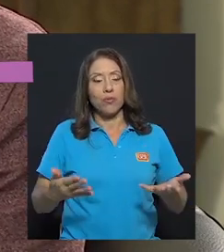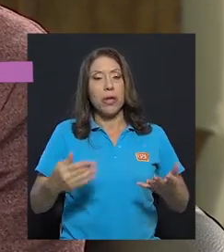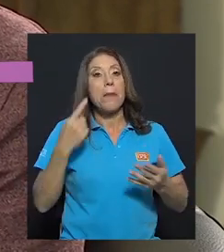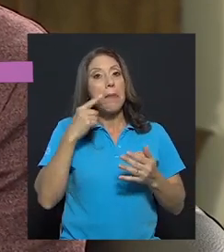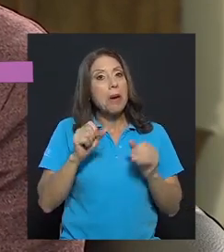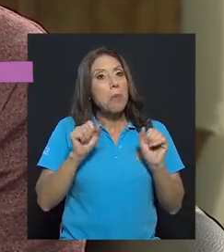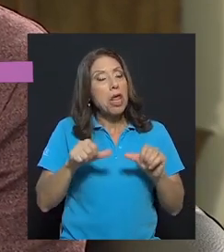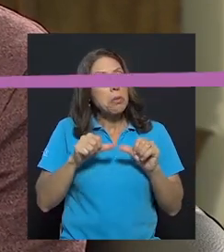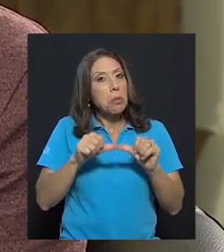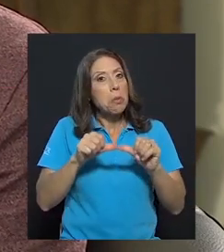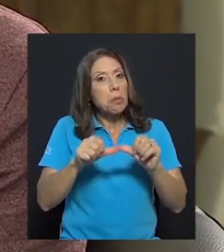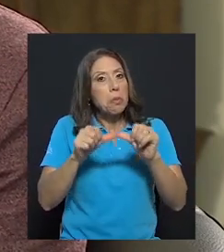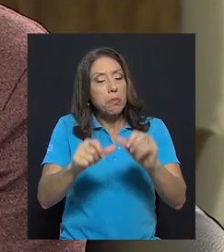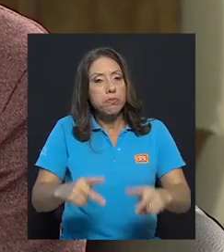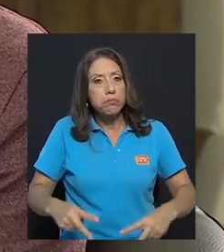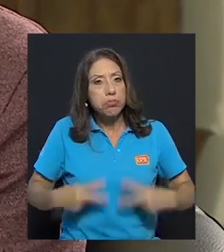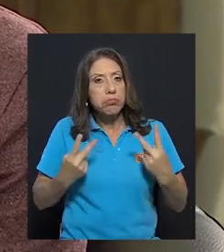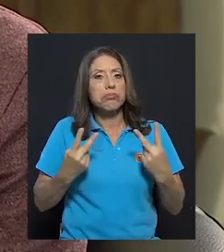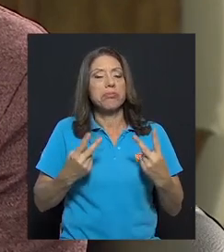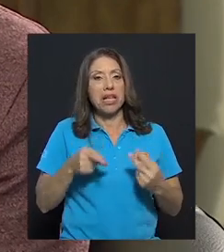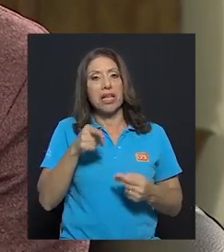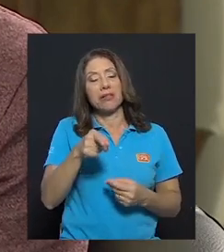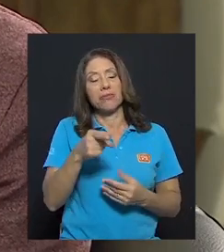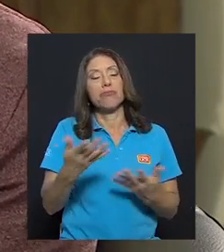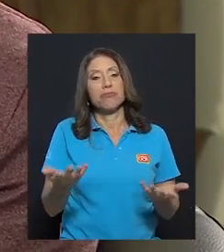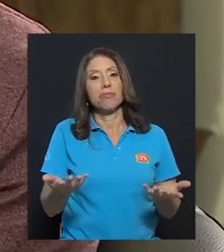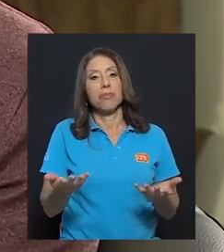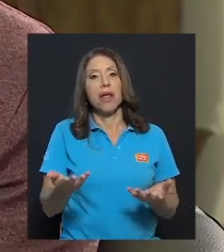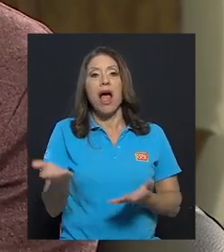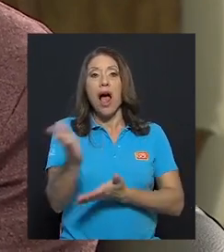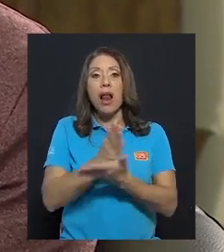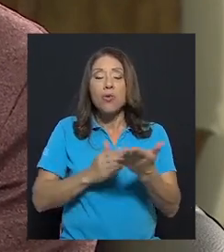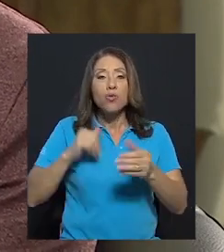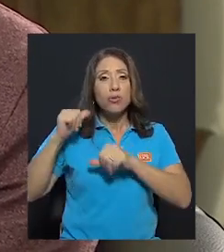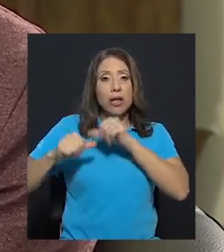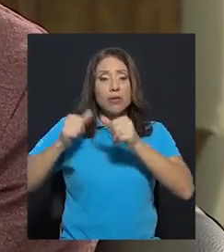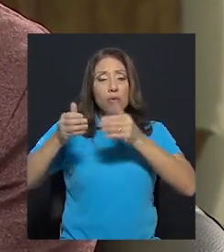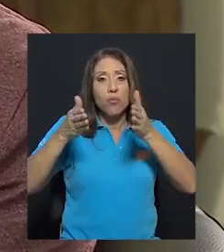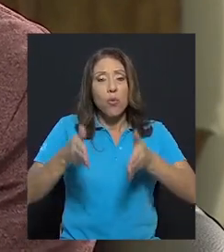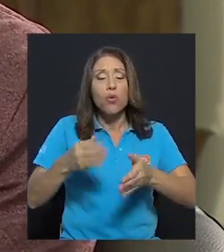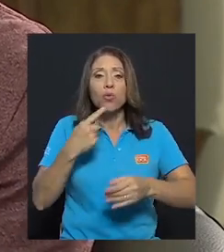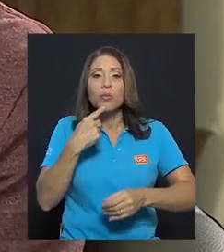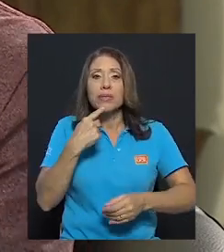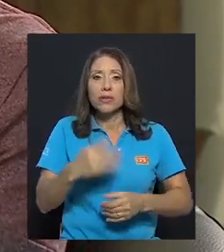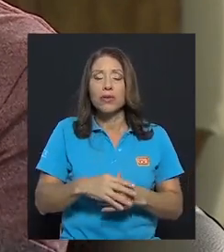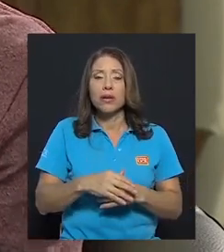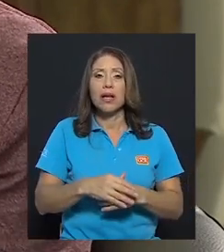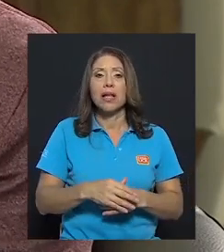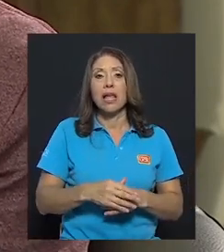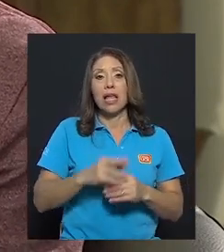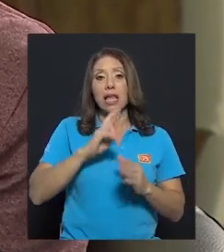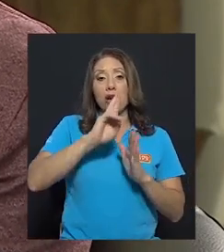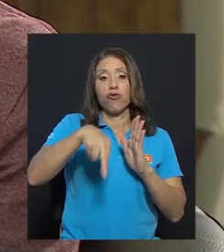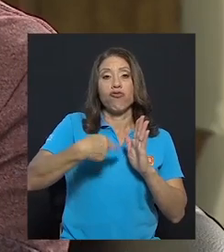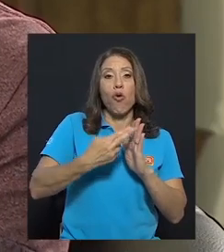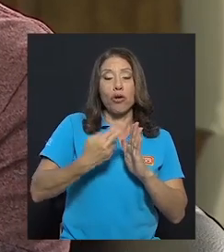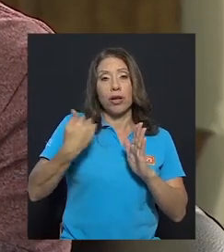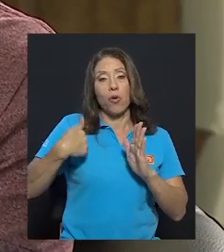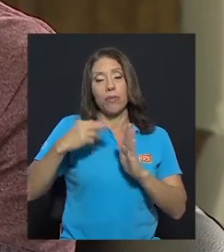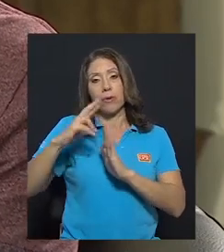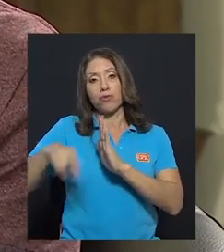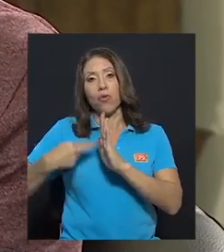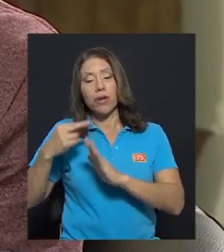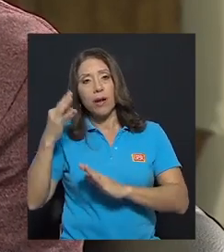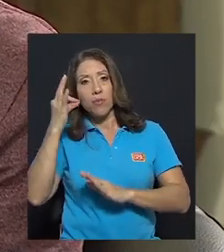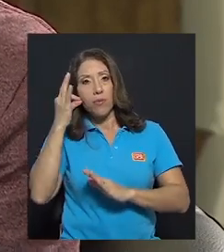de supervivencia. Es un aspecto de supervivencia. Algunos, inclusive antropólogos, mencionan que por el mismo rol del hombre y de la